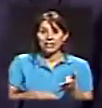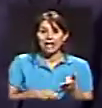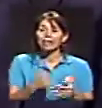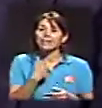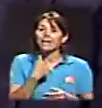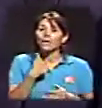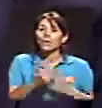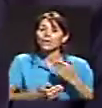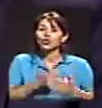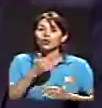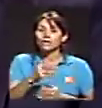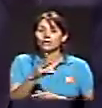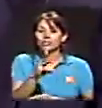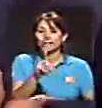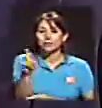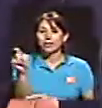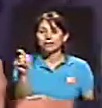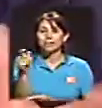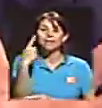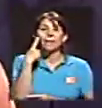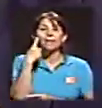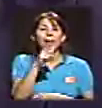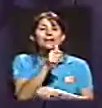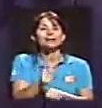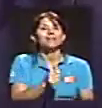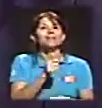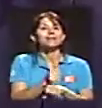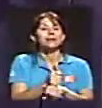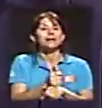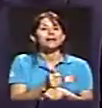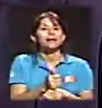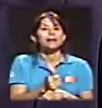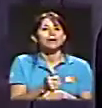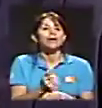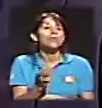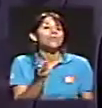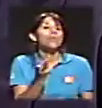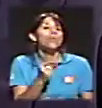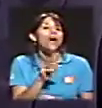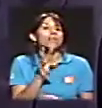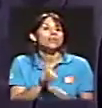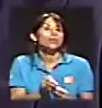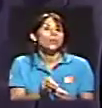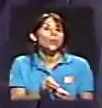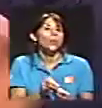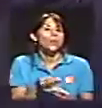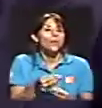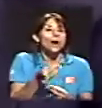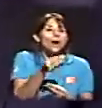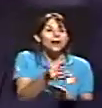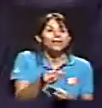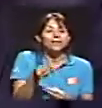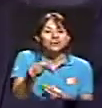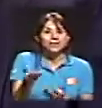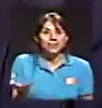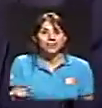de 6 meses para definir cuánto va a recibir y cómo cubrir casi